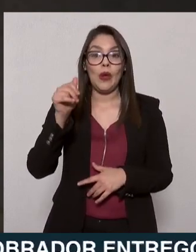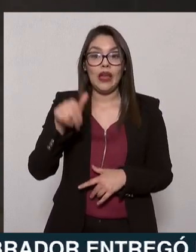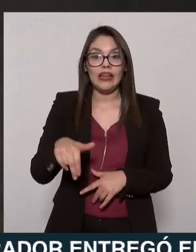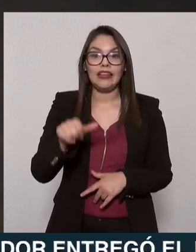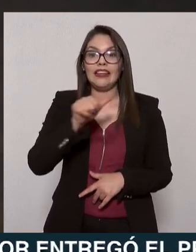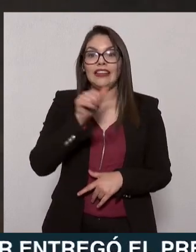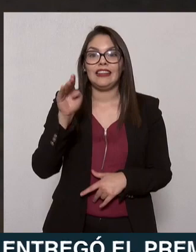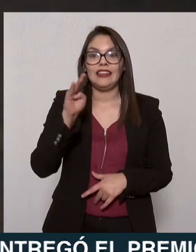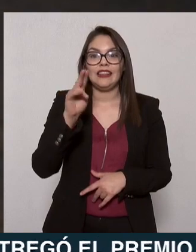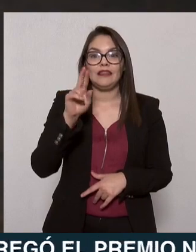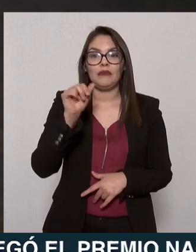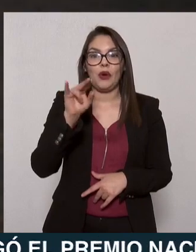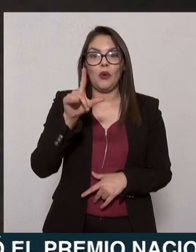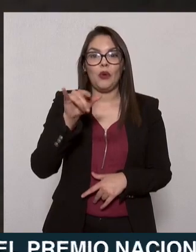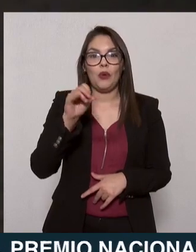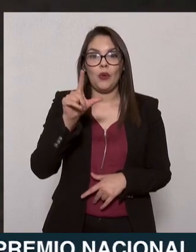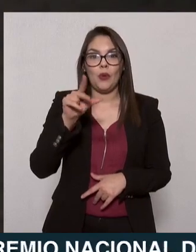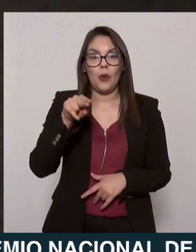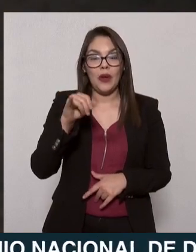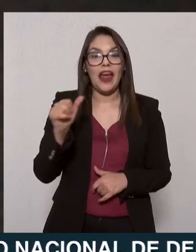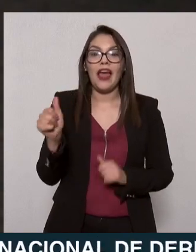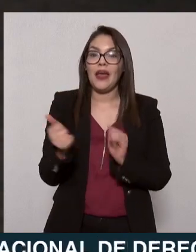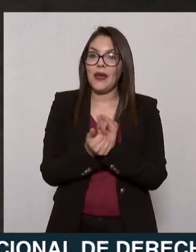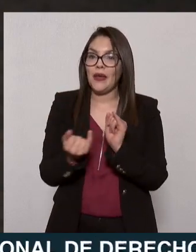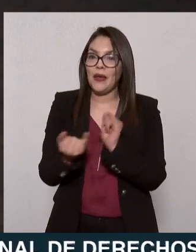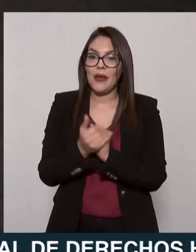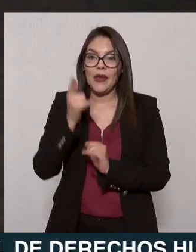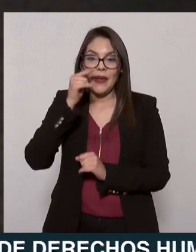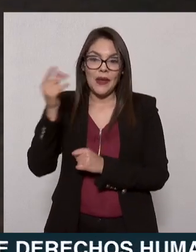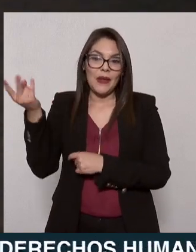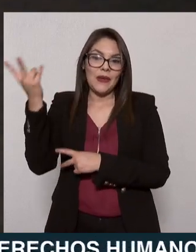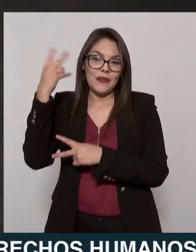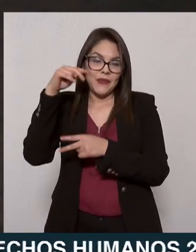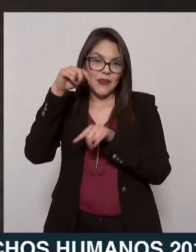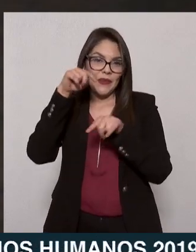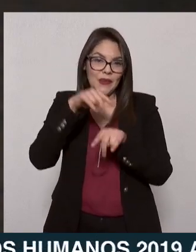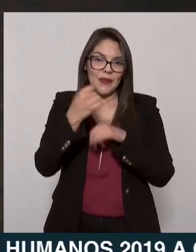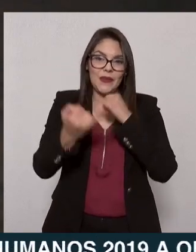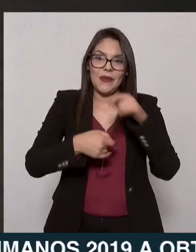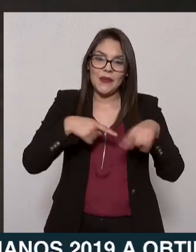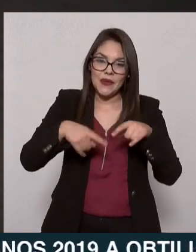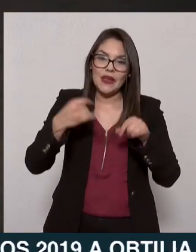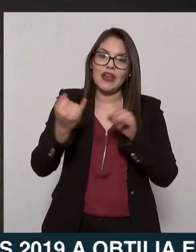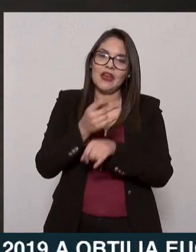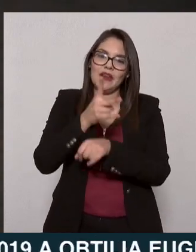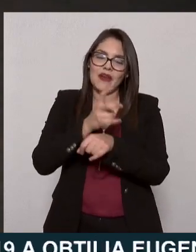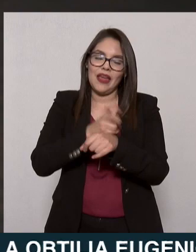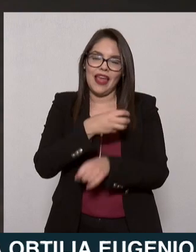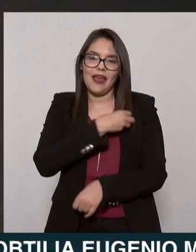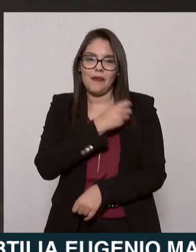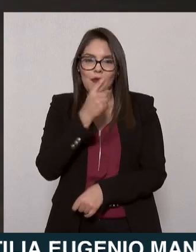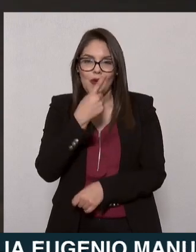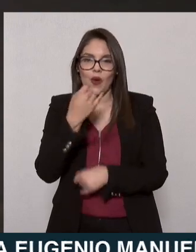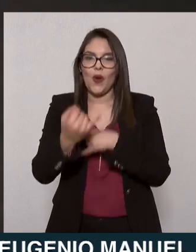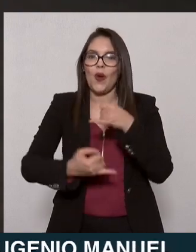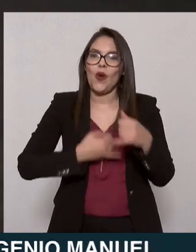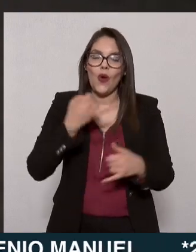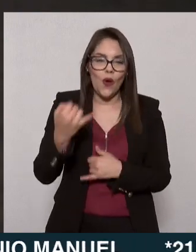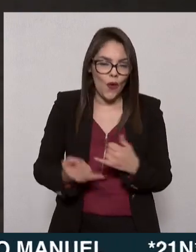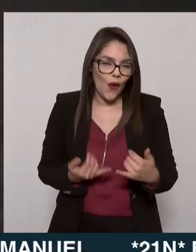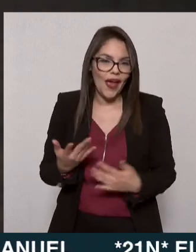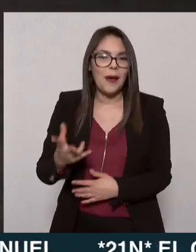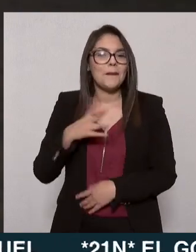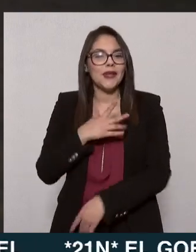Luna. Braulio Luna también estará presente el día de mañana en ese partido, y también invitaron a Capital 21 a jugar a mi